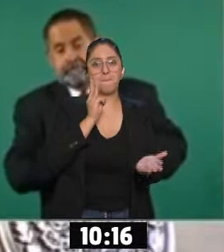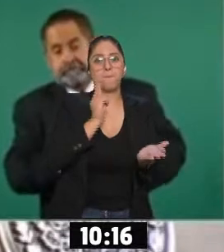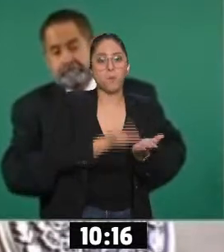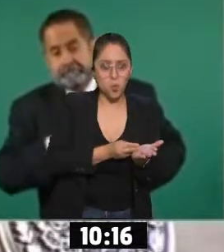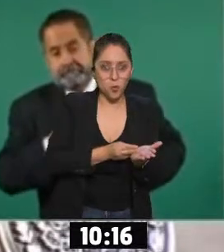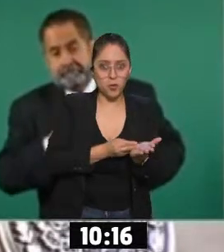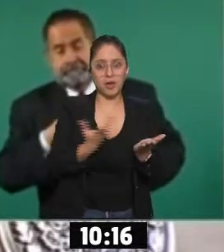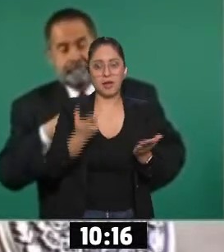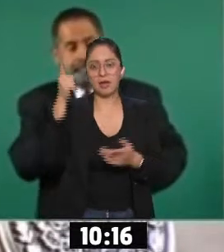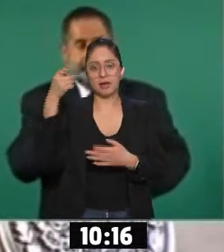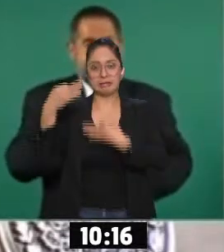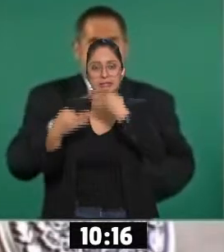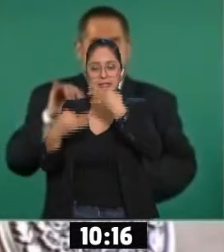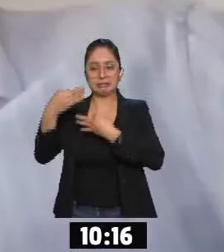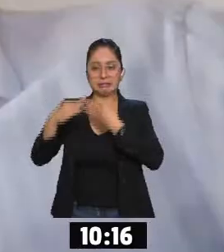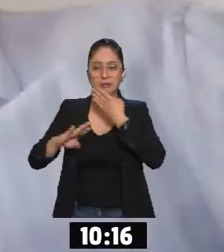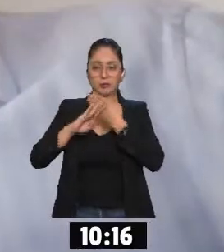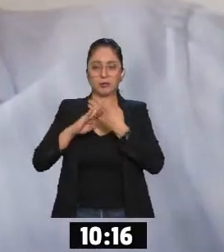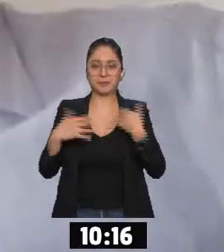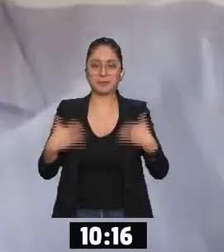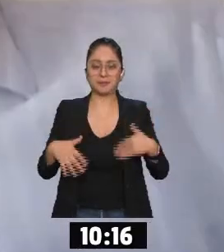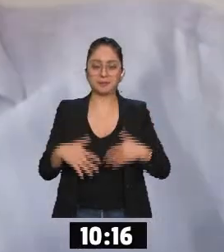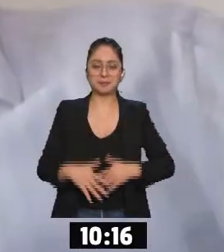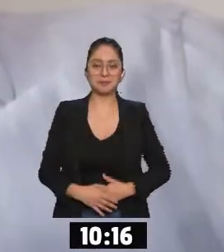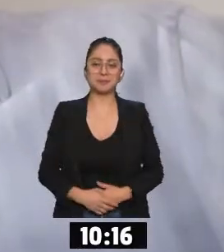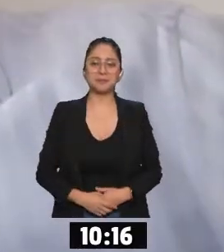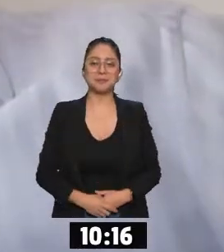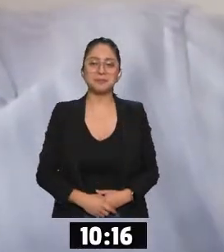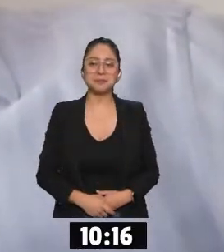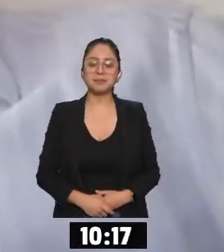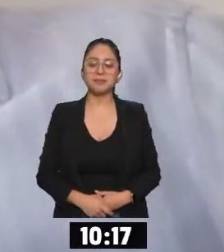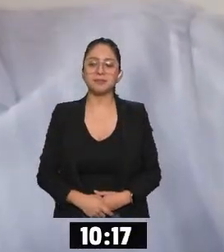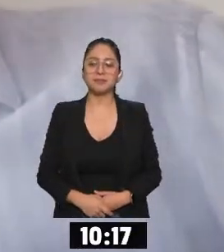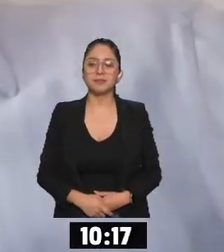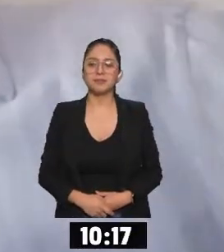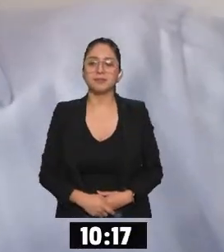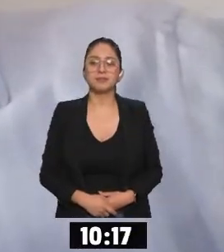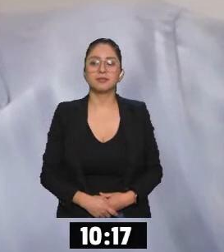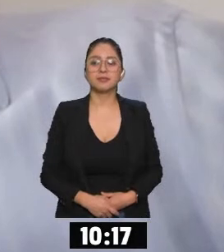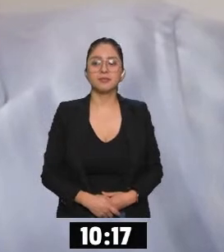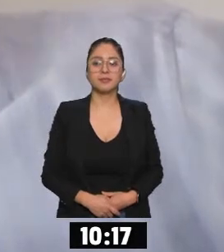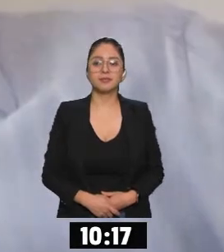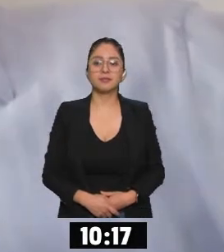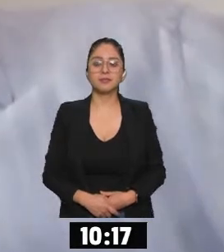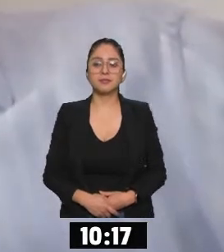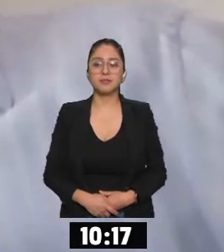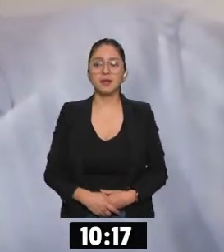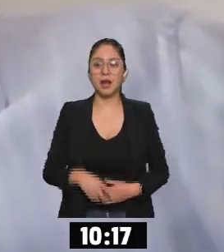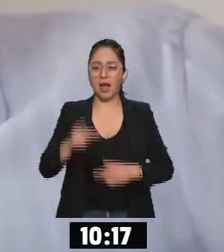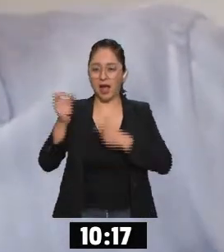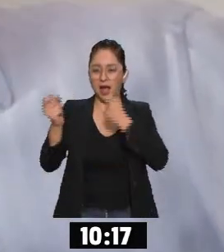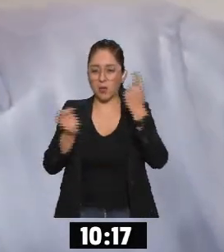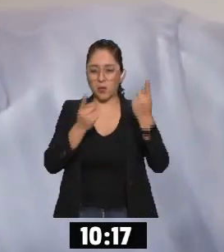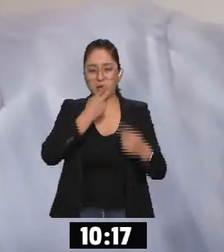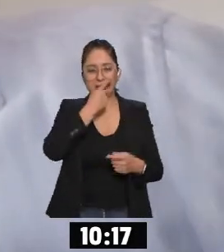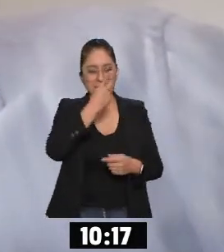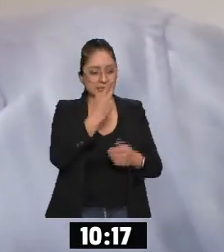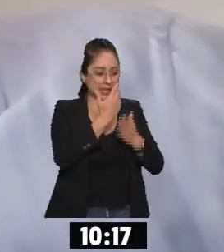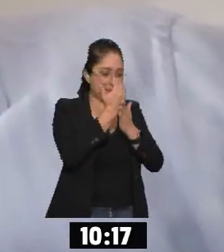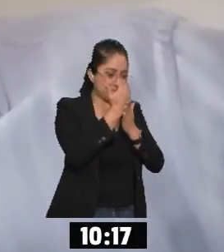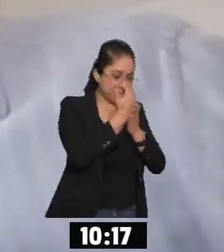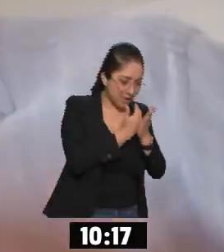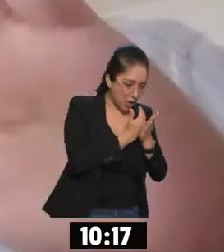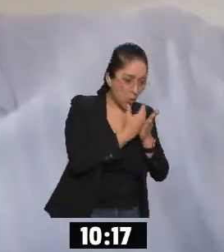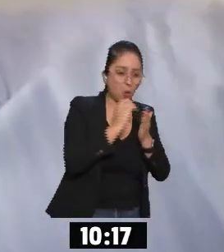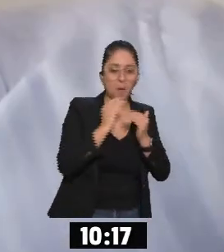cepillar los del Tribunal Electoral. Y aplicando el clásico menos es más, antes de que nos cepillen